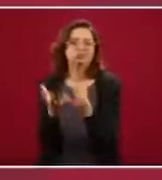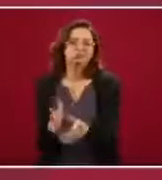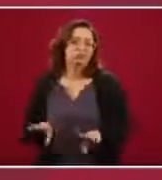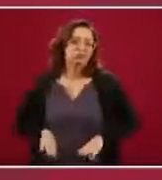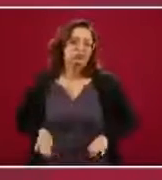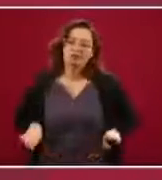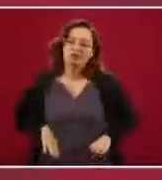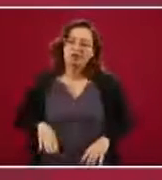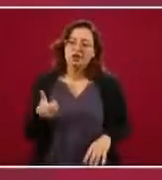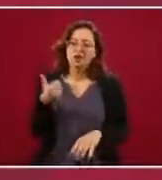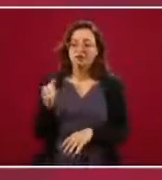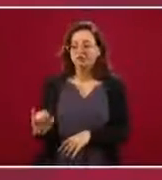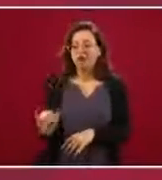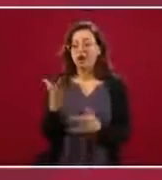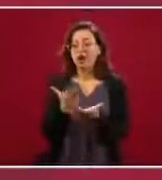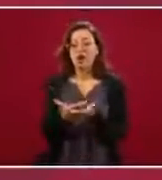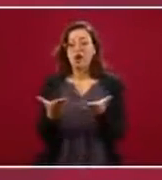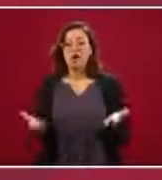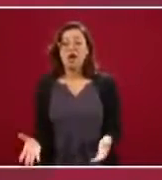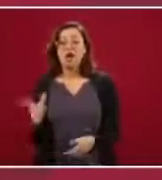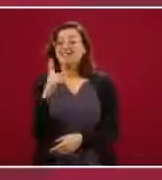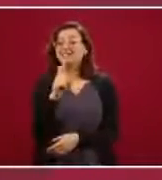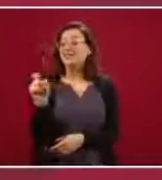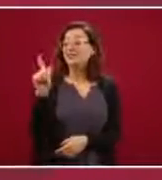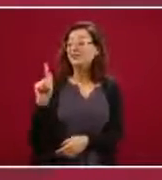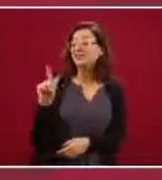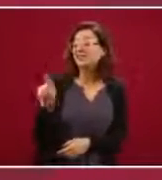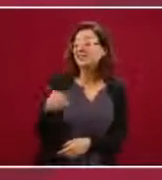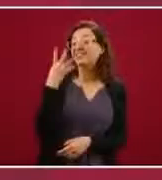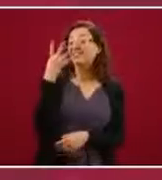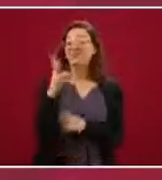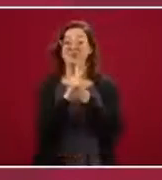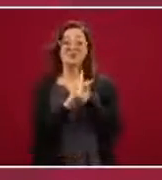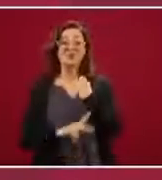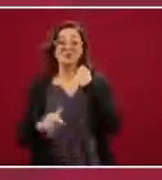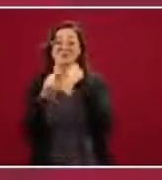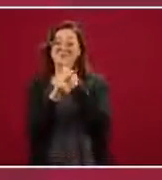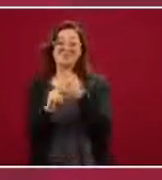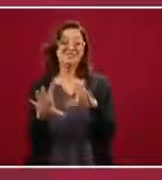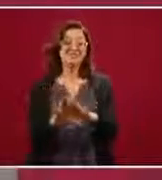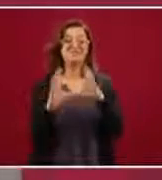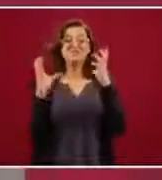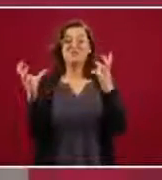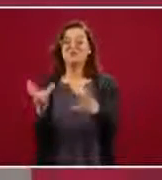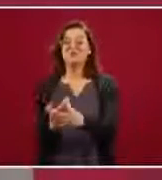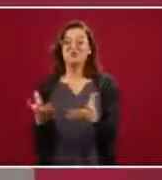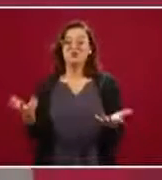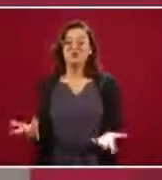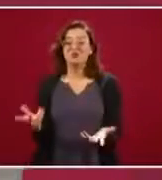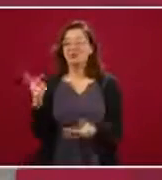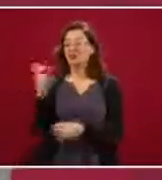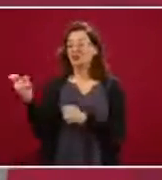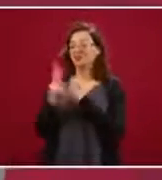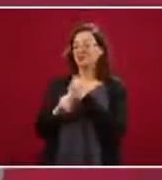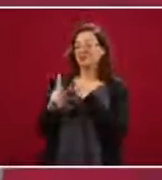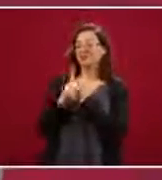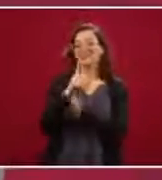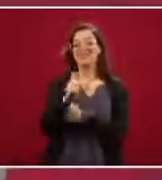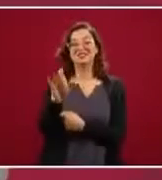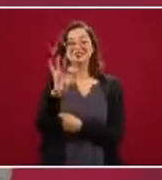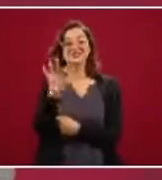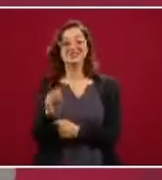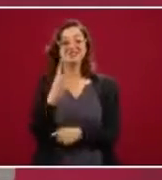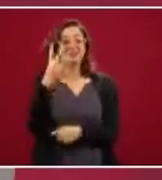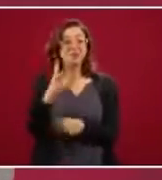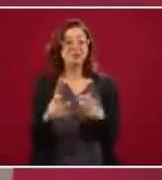hay 174 países del mundo, de los un poquito más de 200 estados soberanos,